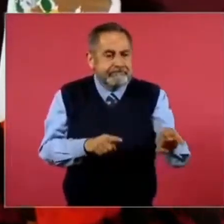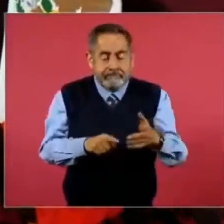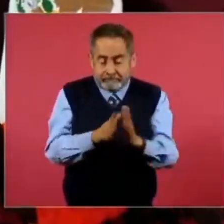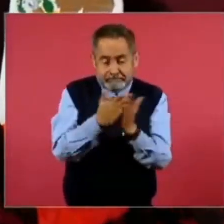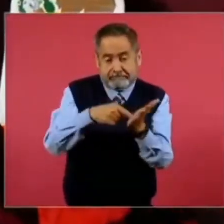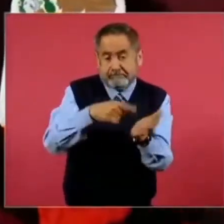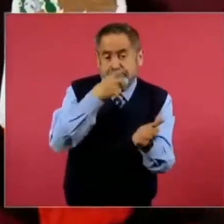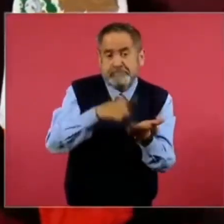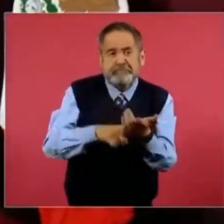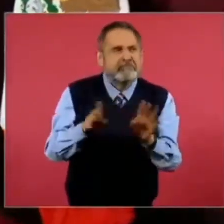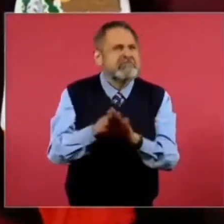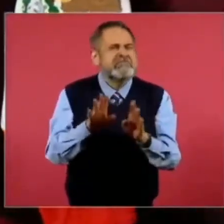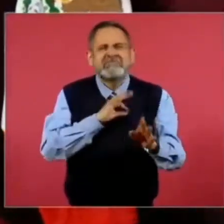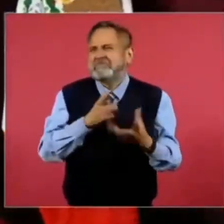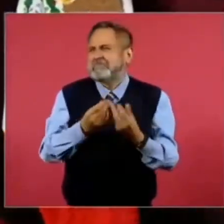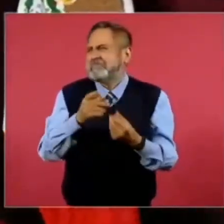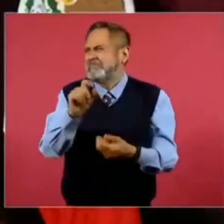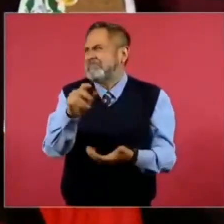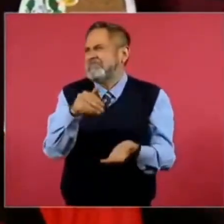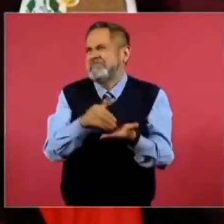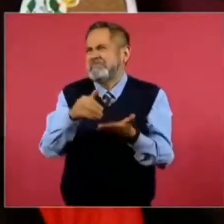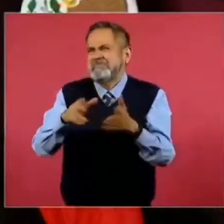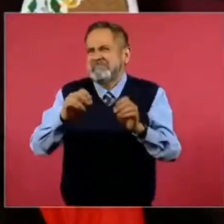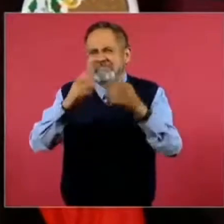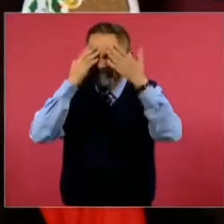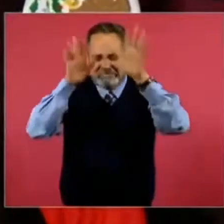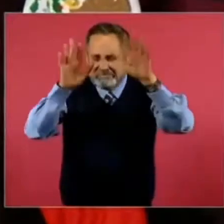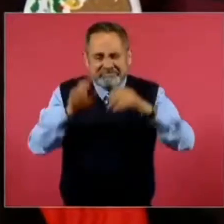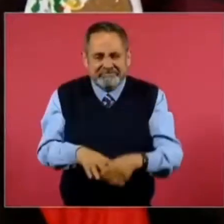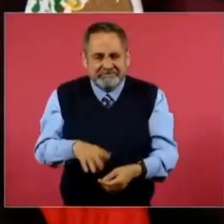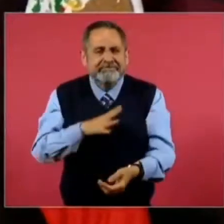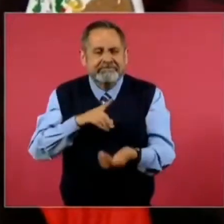señora, 20 millones, o no sé cuánto.